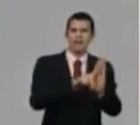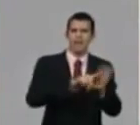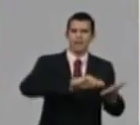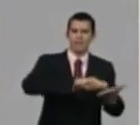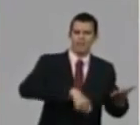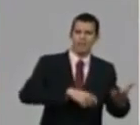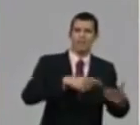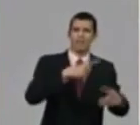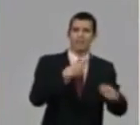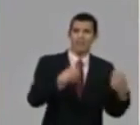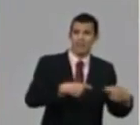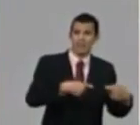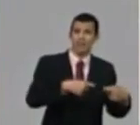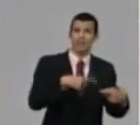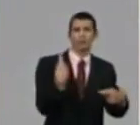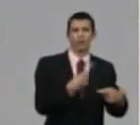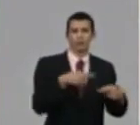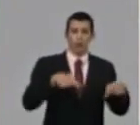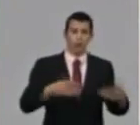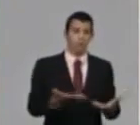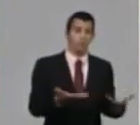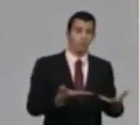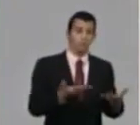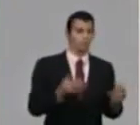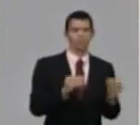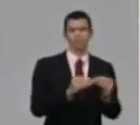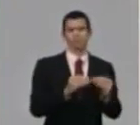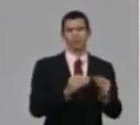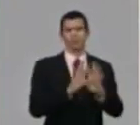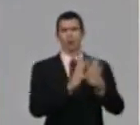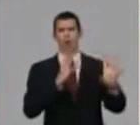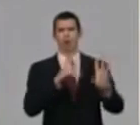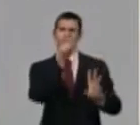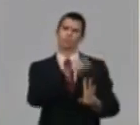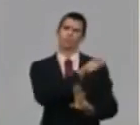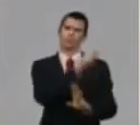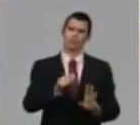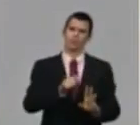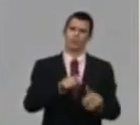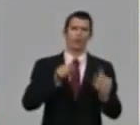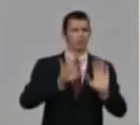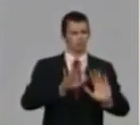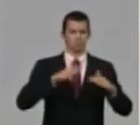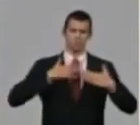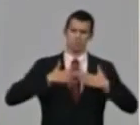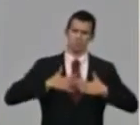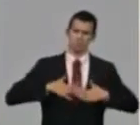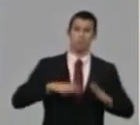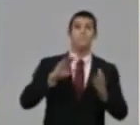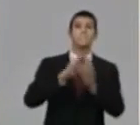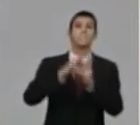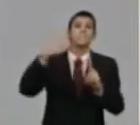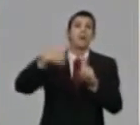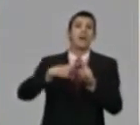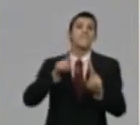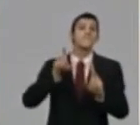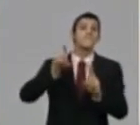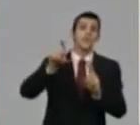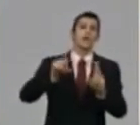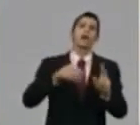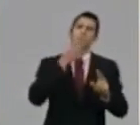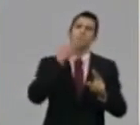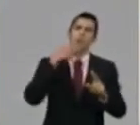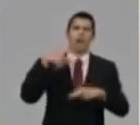de este aporte importante para los presupuestos locales. Todas estas obligaciones están aplazadas. Hasta fines de mayo. Hasta fines de mayo. Y también